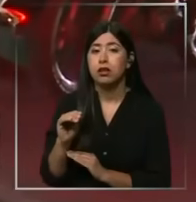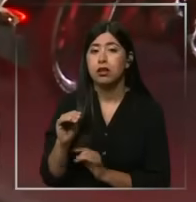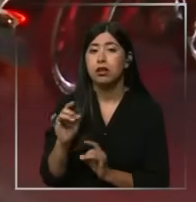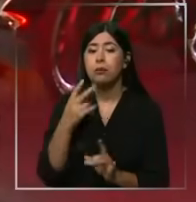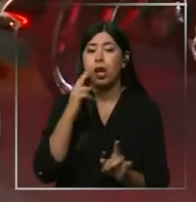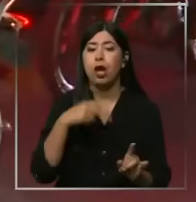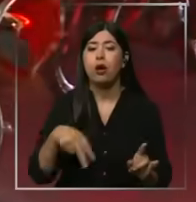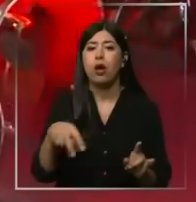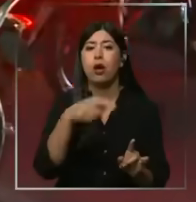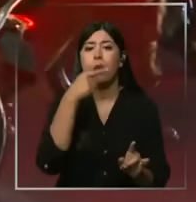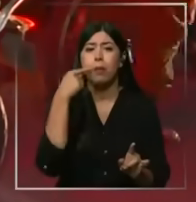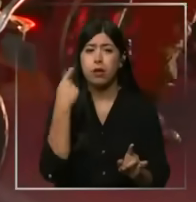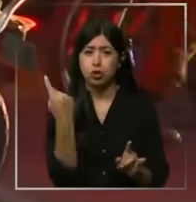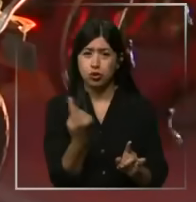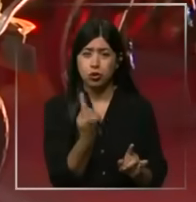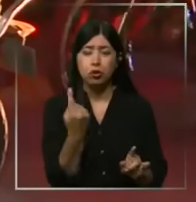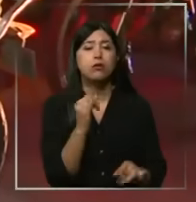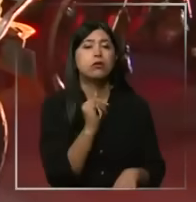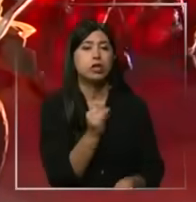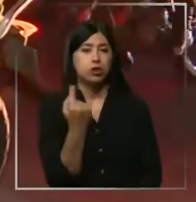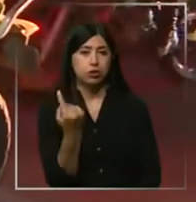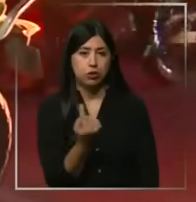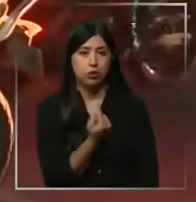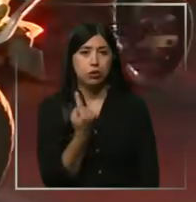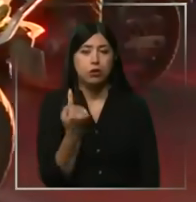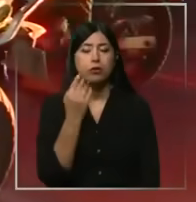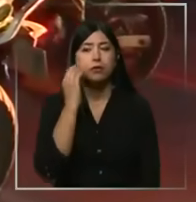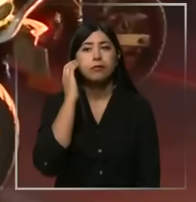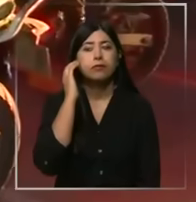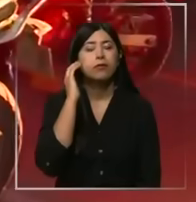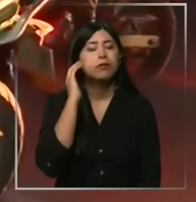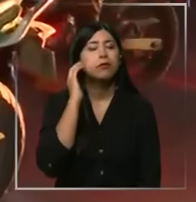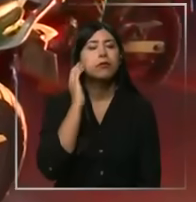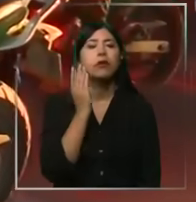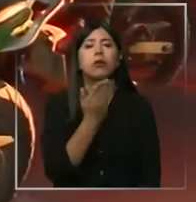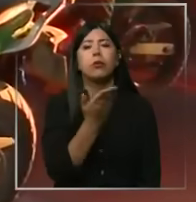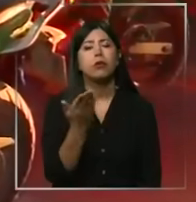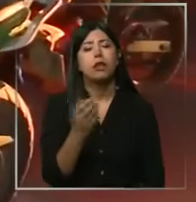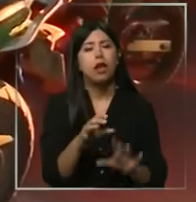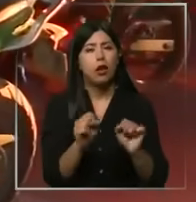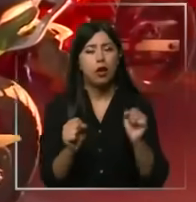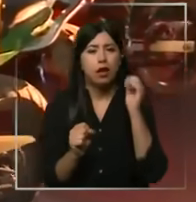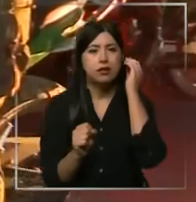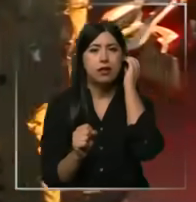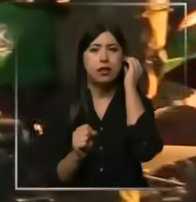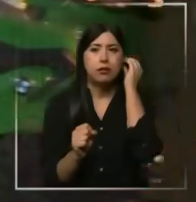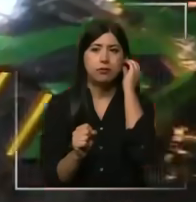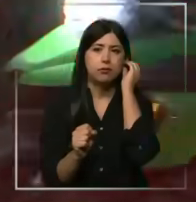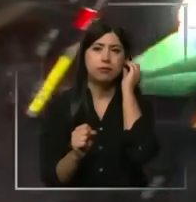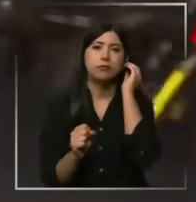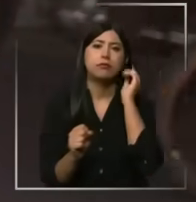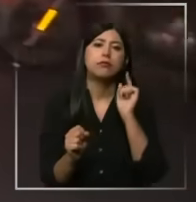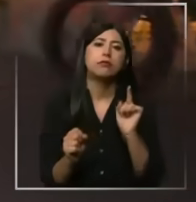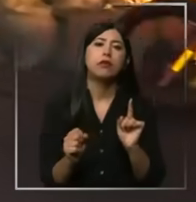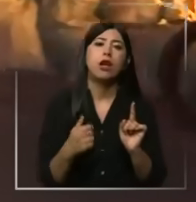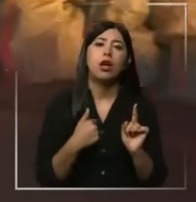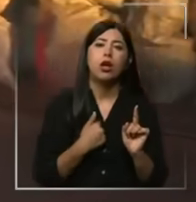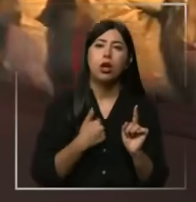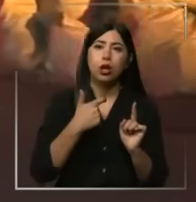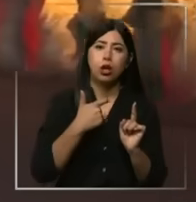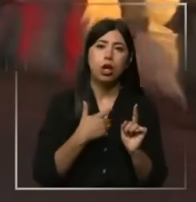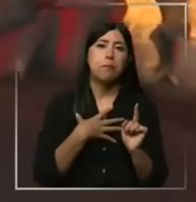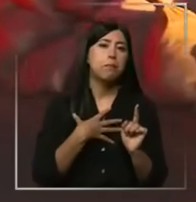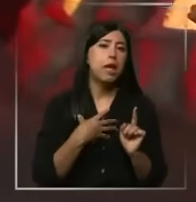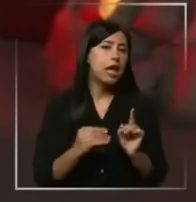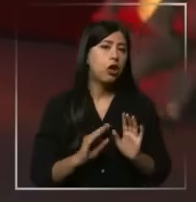andaba rondando. ¿Y anda solo? Anda solo. ¿Ustedes se han organizado acá? ¿Está con más personas? No, yo estoy con mi